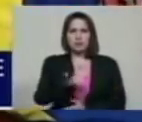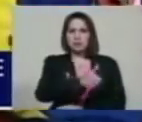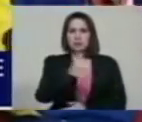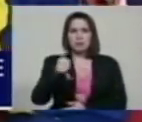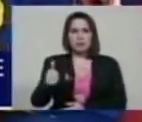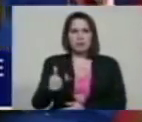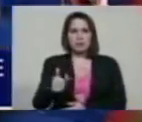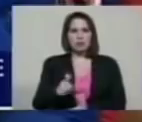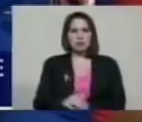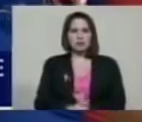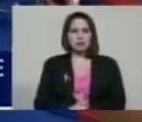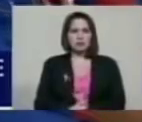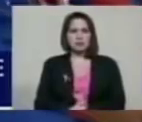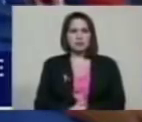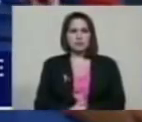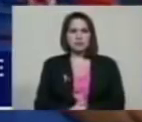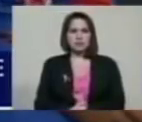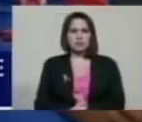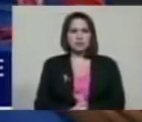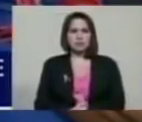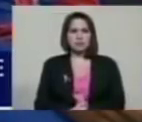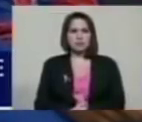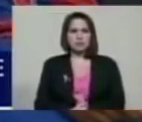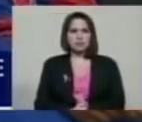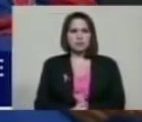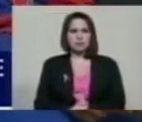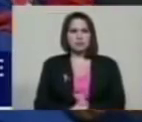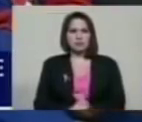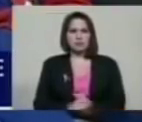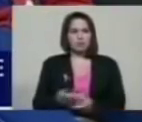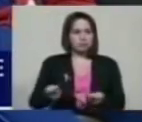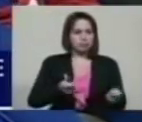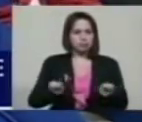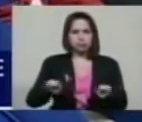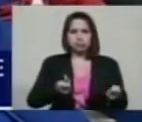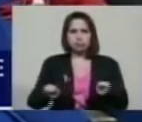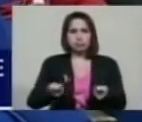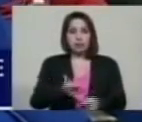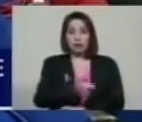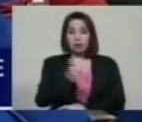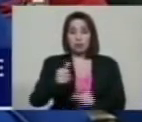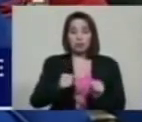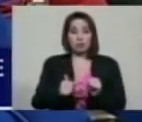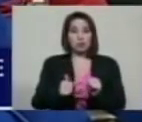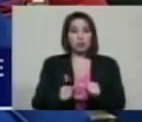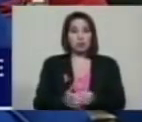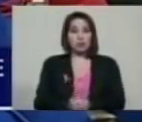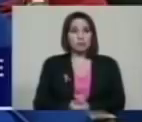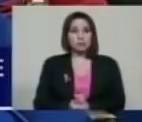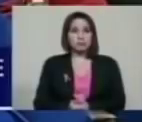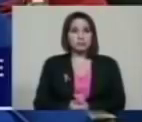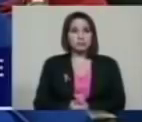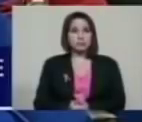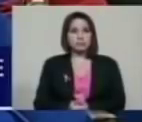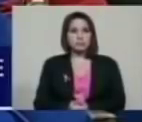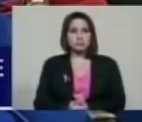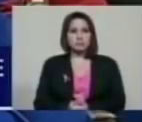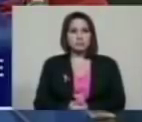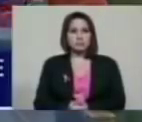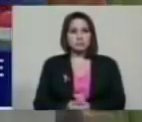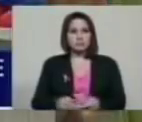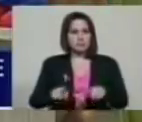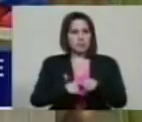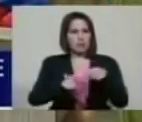ustedes, como un estímulo para que continúen, Morochito. Continúe